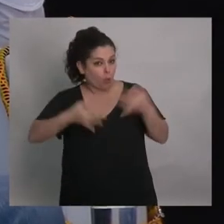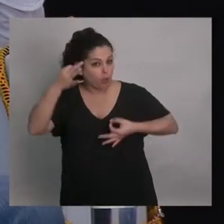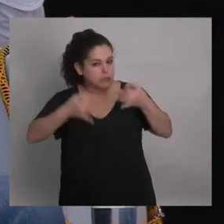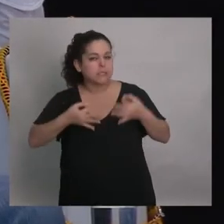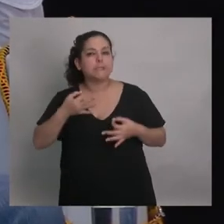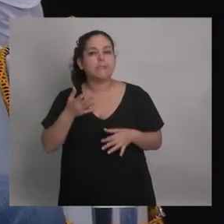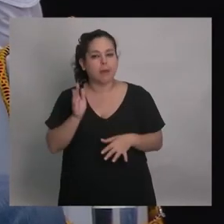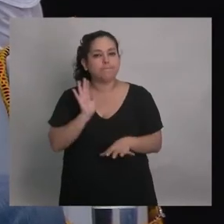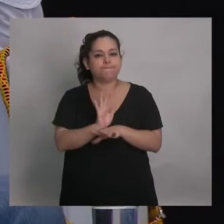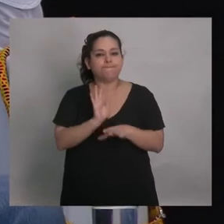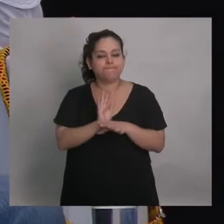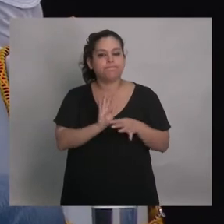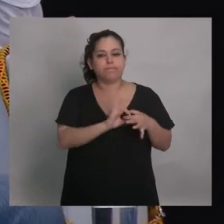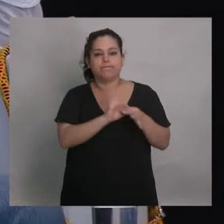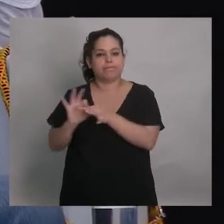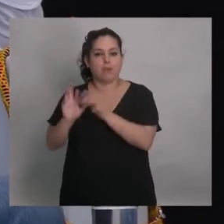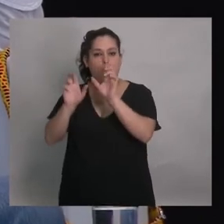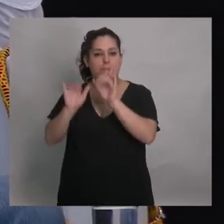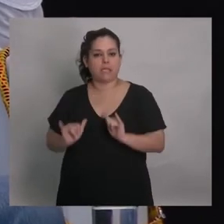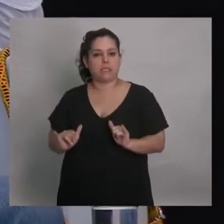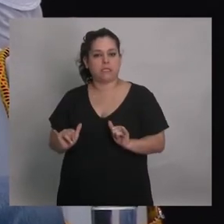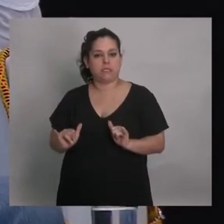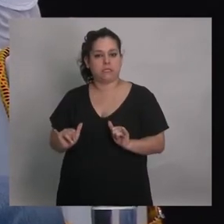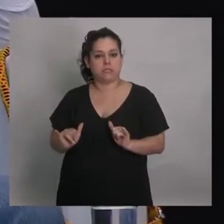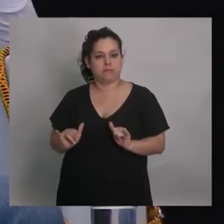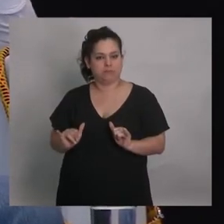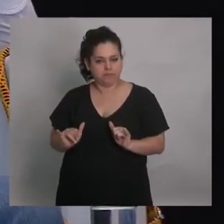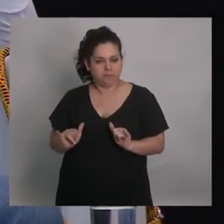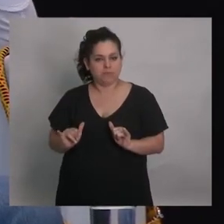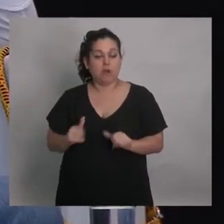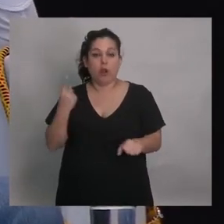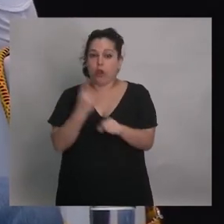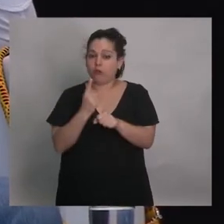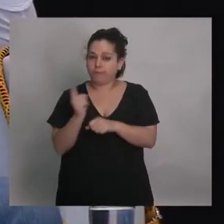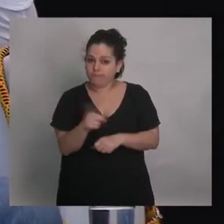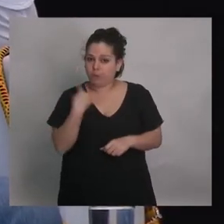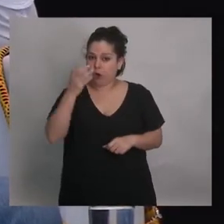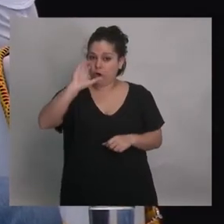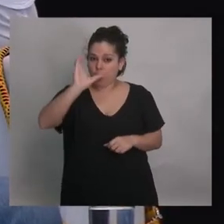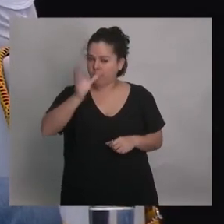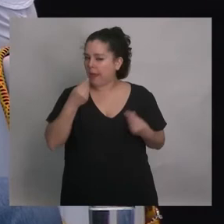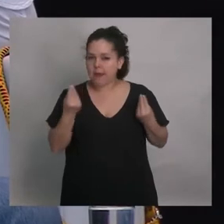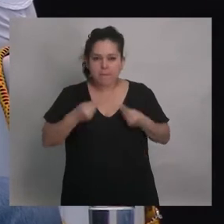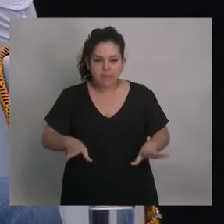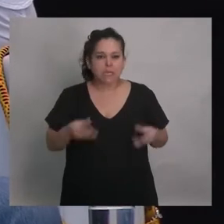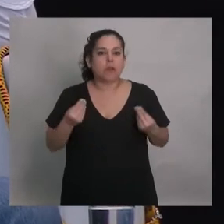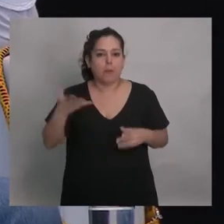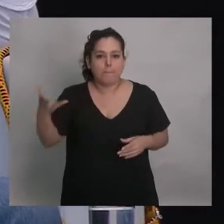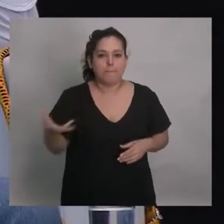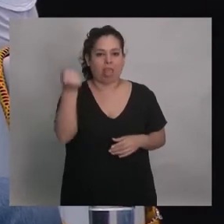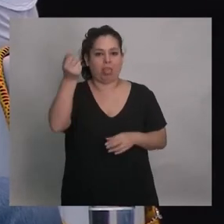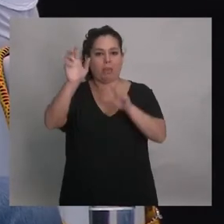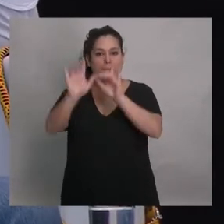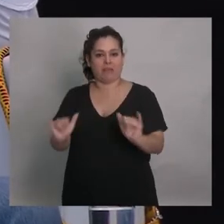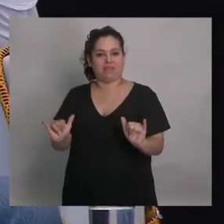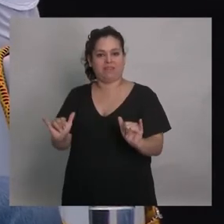hermana de la paz lo primero que teníamos que hacer los colombianos es conquistar la paz y la